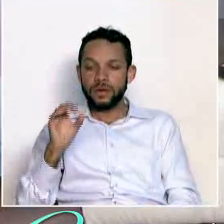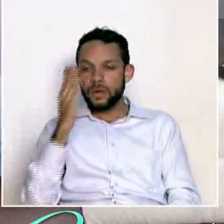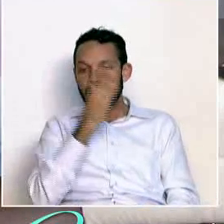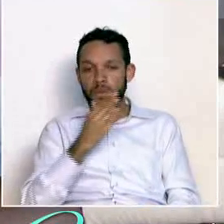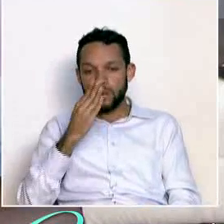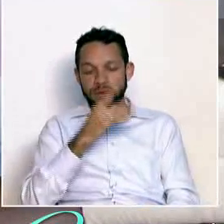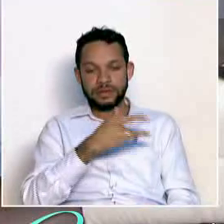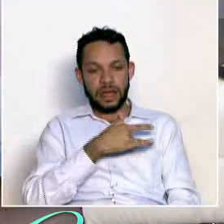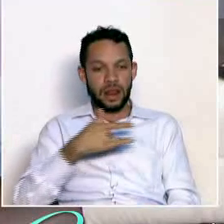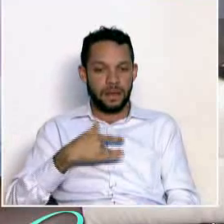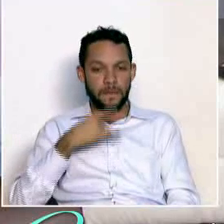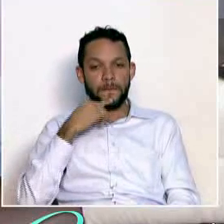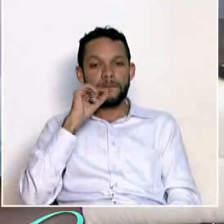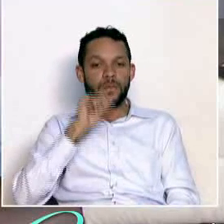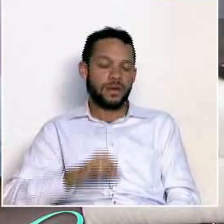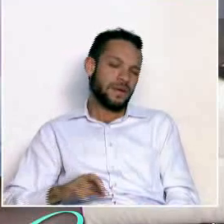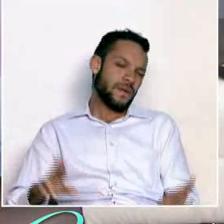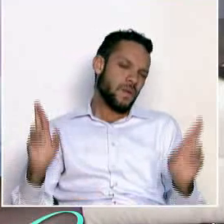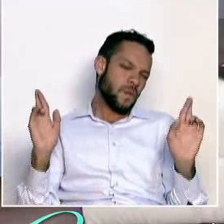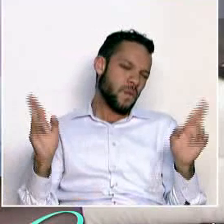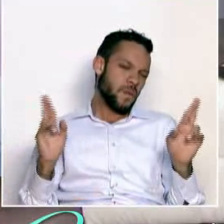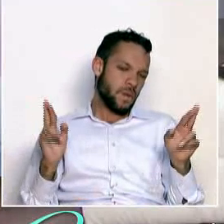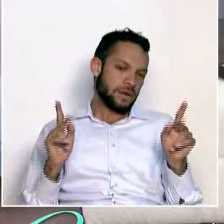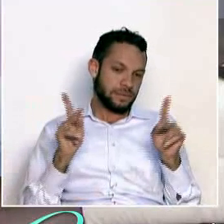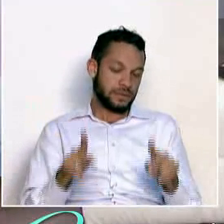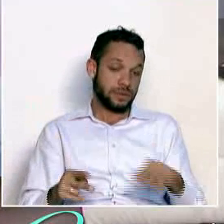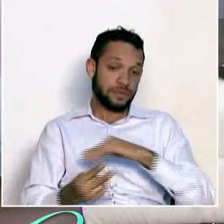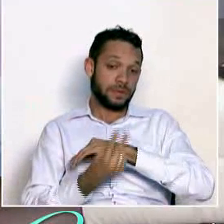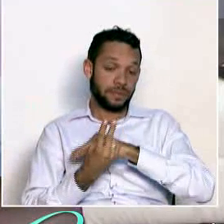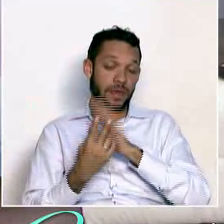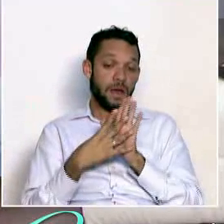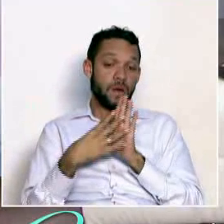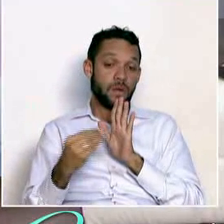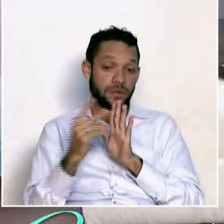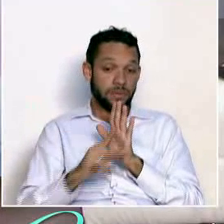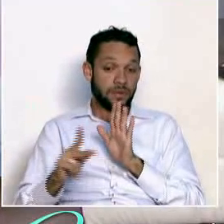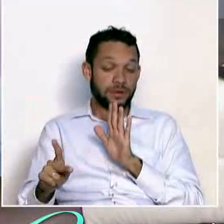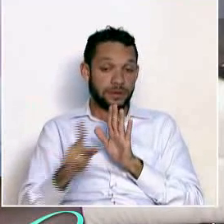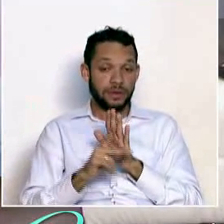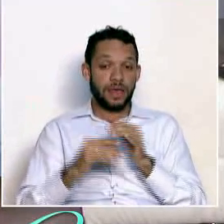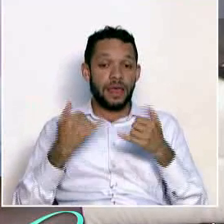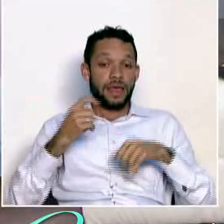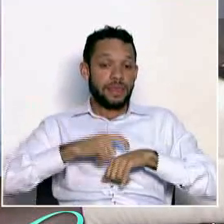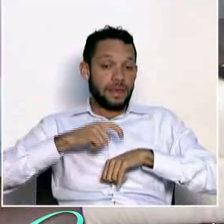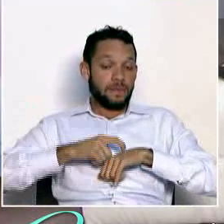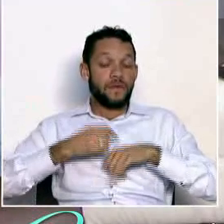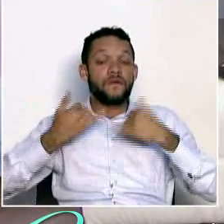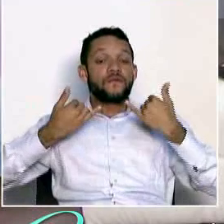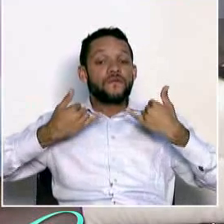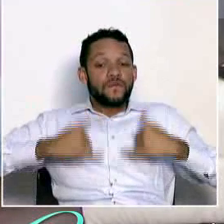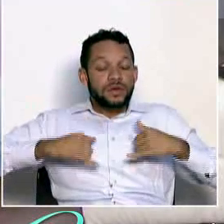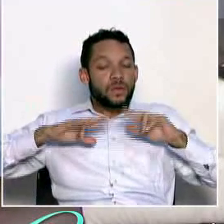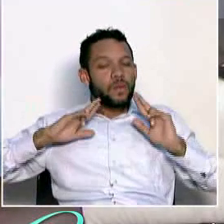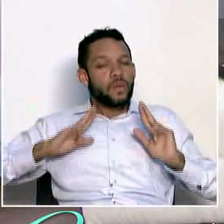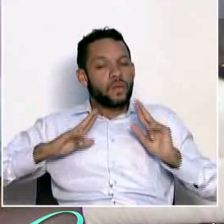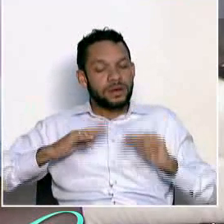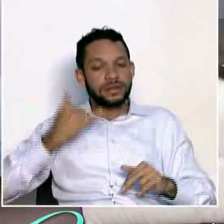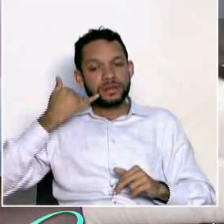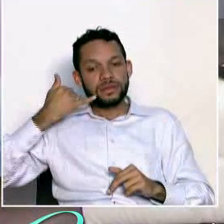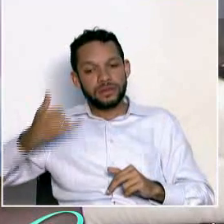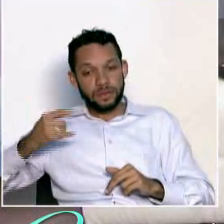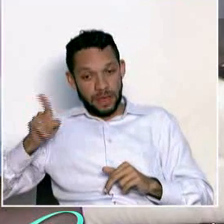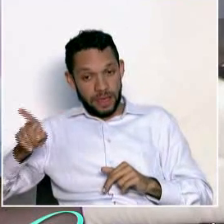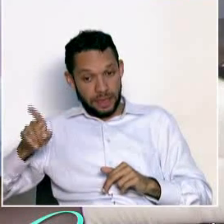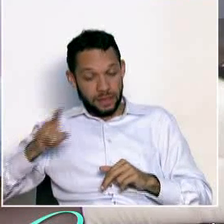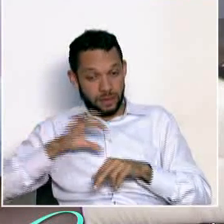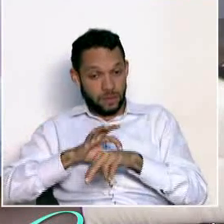de terapias y esperamos que vean esto como otra gran ayuda terapéutica. El tiempo se nos acaba. Yo quiero darles el teléfono del